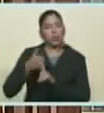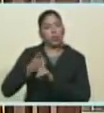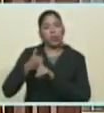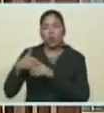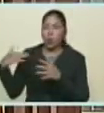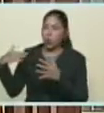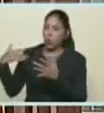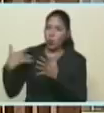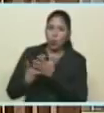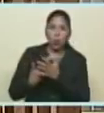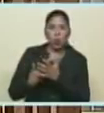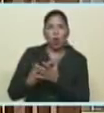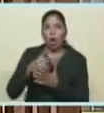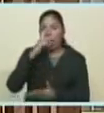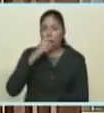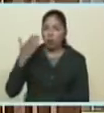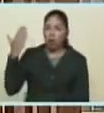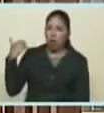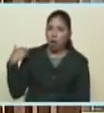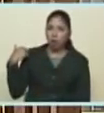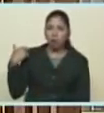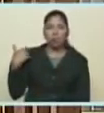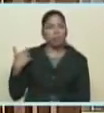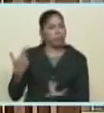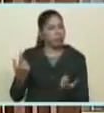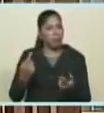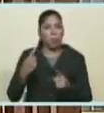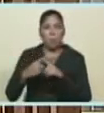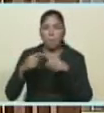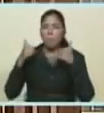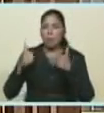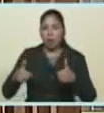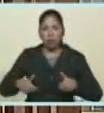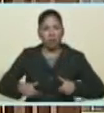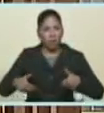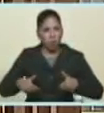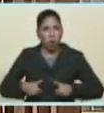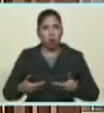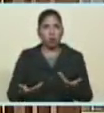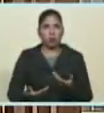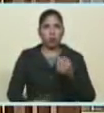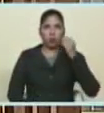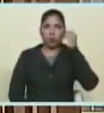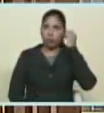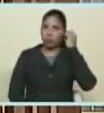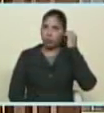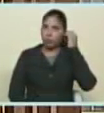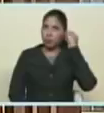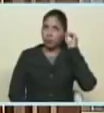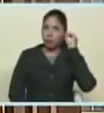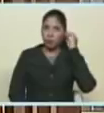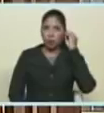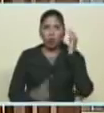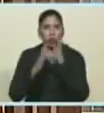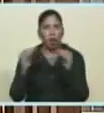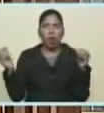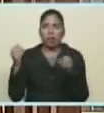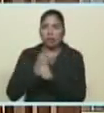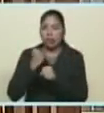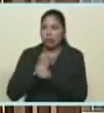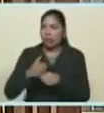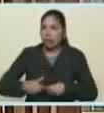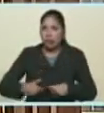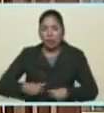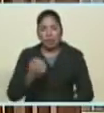de este año, de los años que han pasado. Vale la pena toda la lucha, vale la pena todo el trabajo, todo el